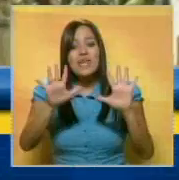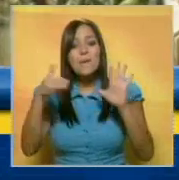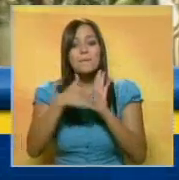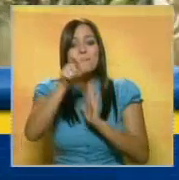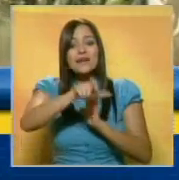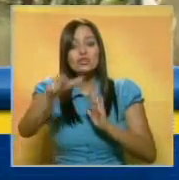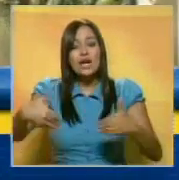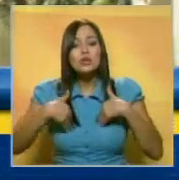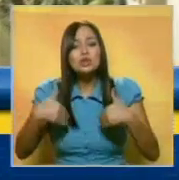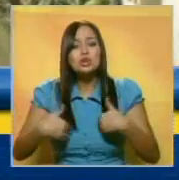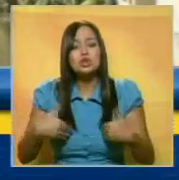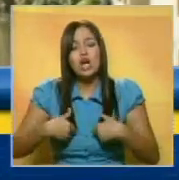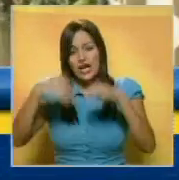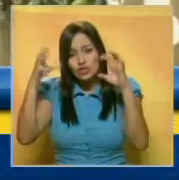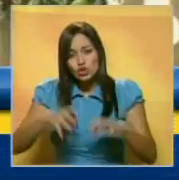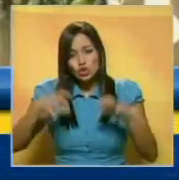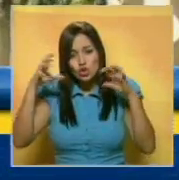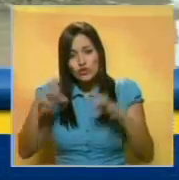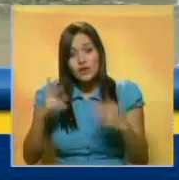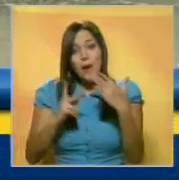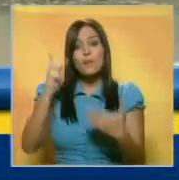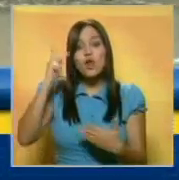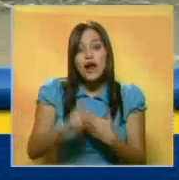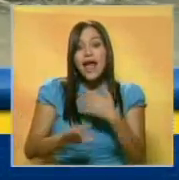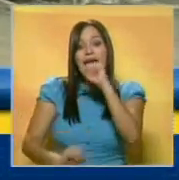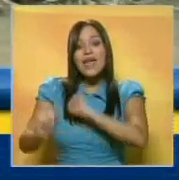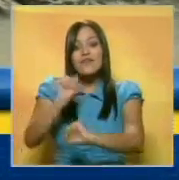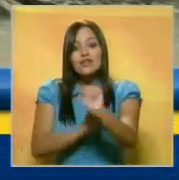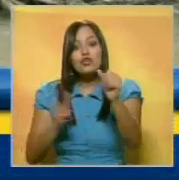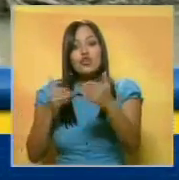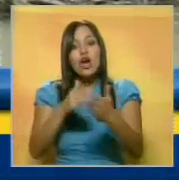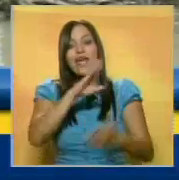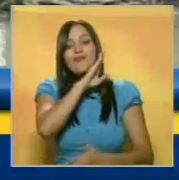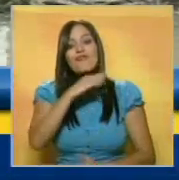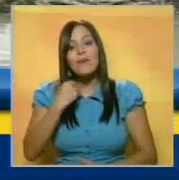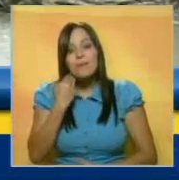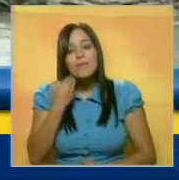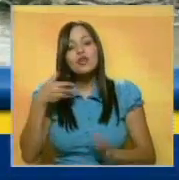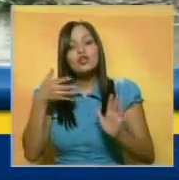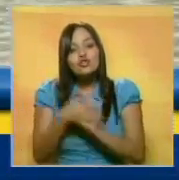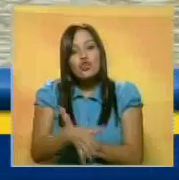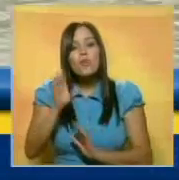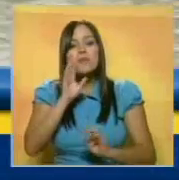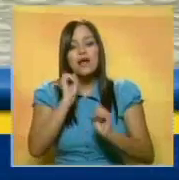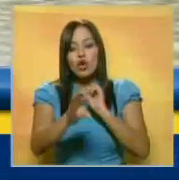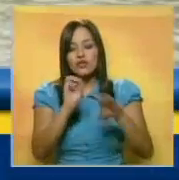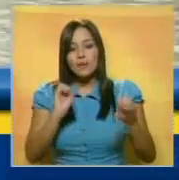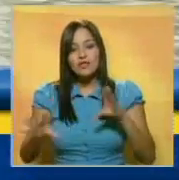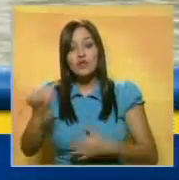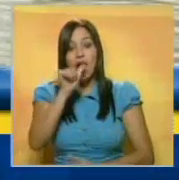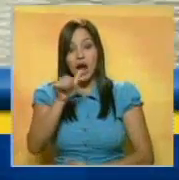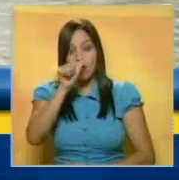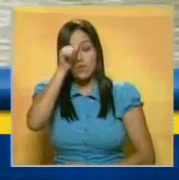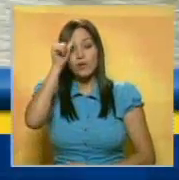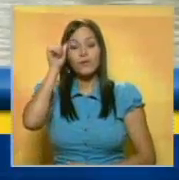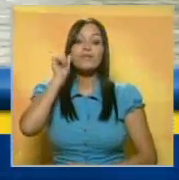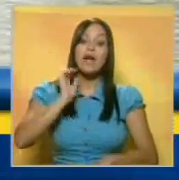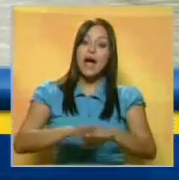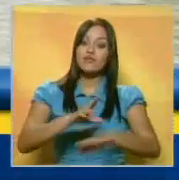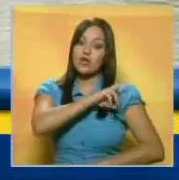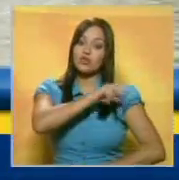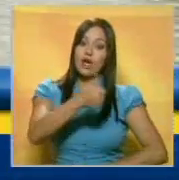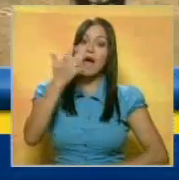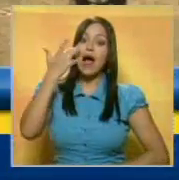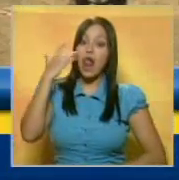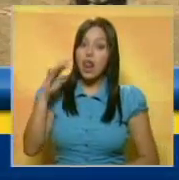afectadas por las lluvias en un programa de prevención contra las enfermedades vinculadas a la contaminación del agua según las autoridades es